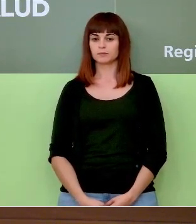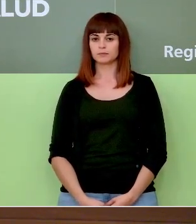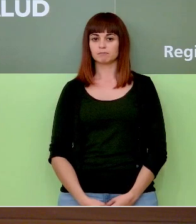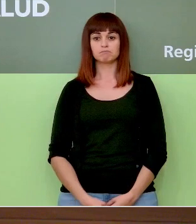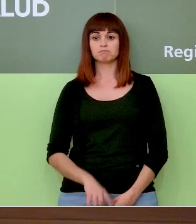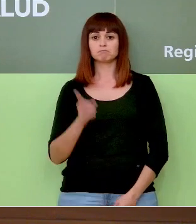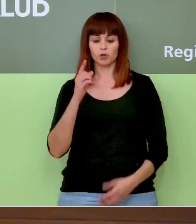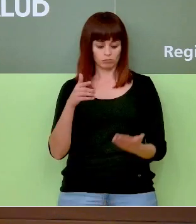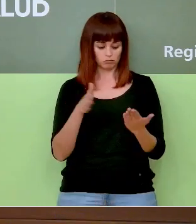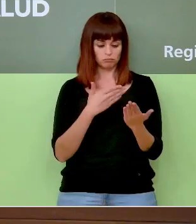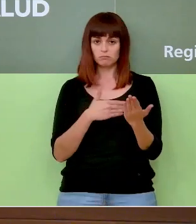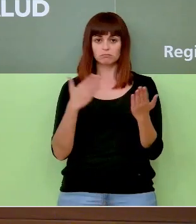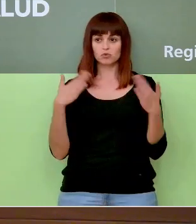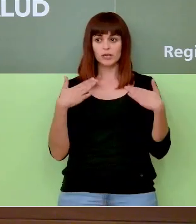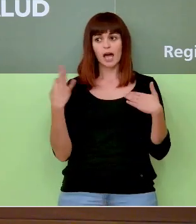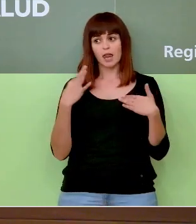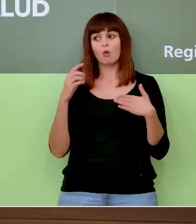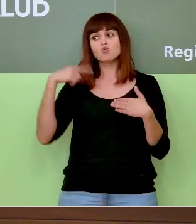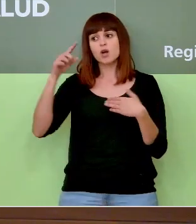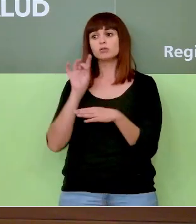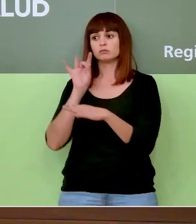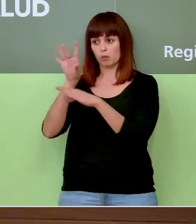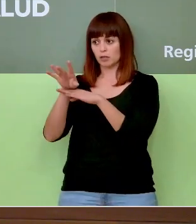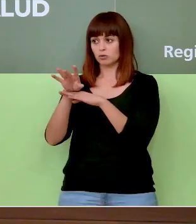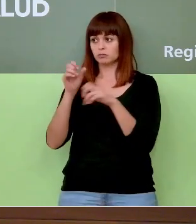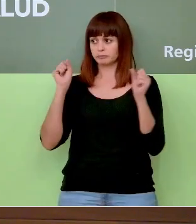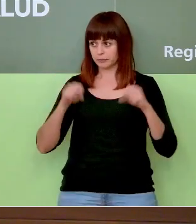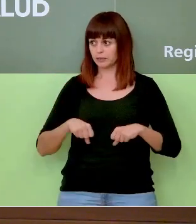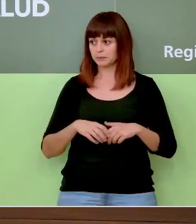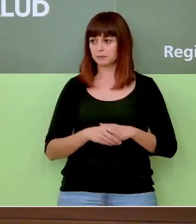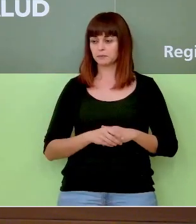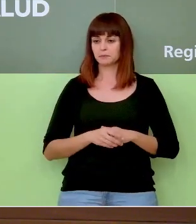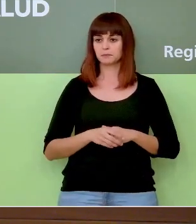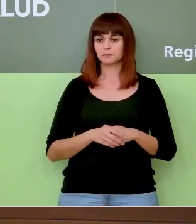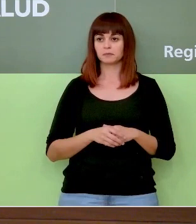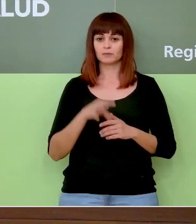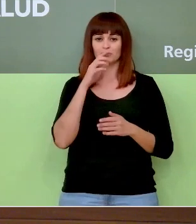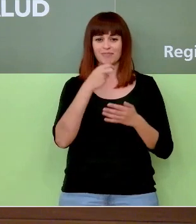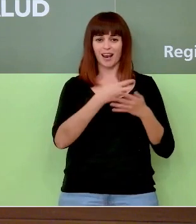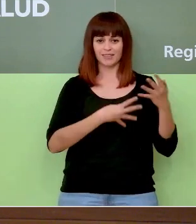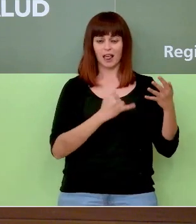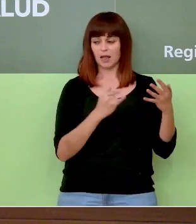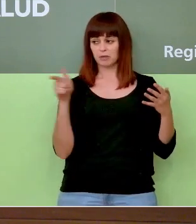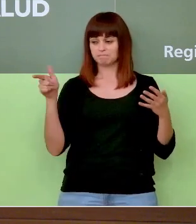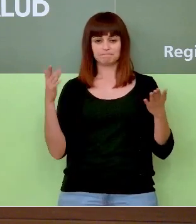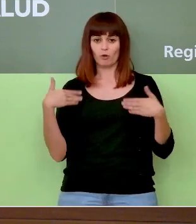No lo tenemos aquí, te lo tendría que pasar luego porque no está en el listado.